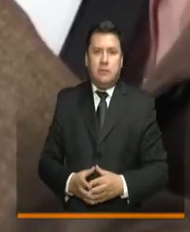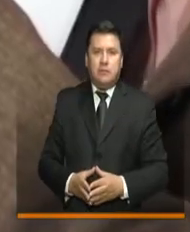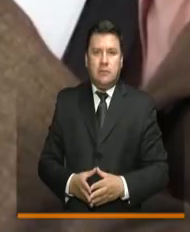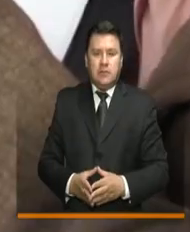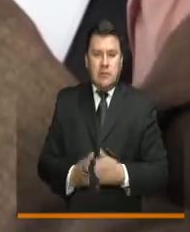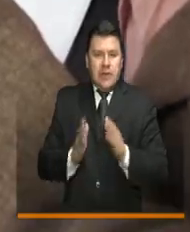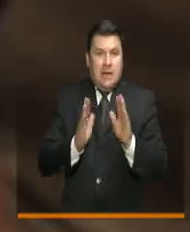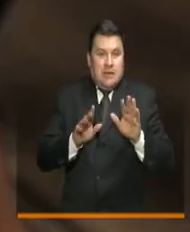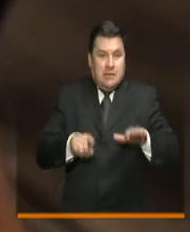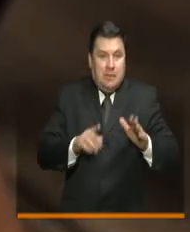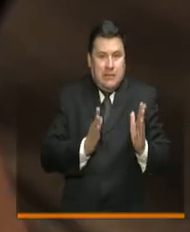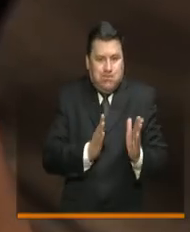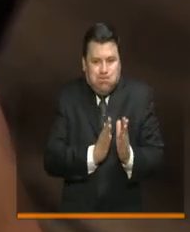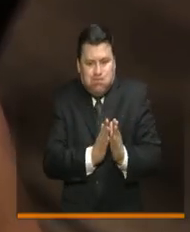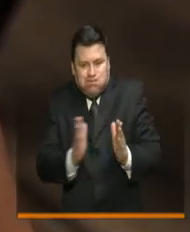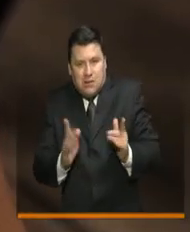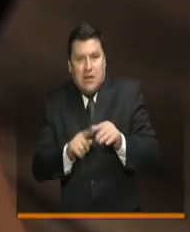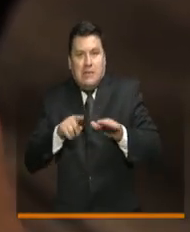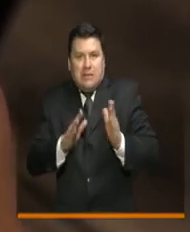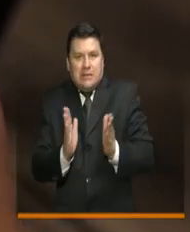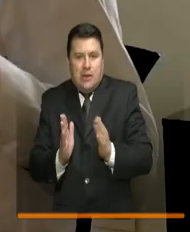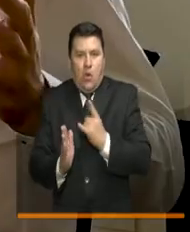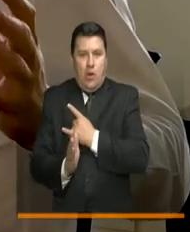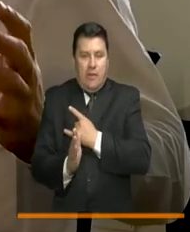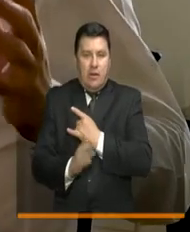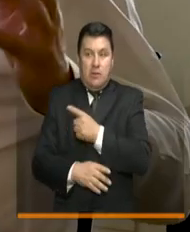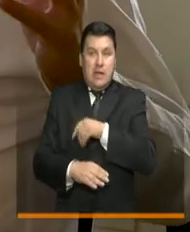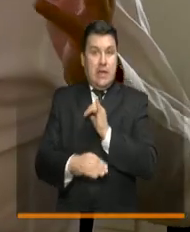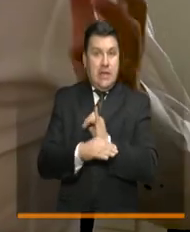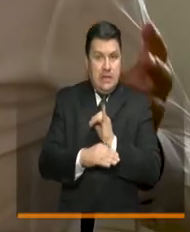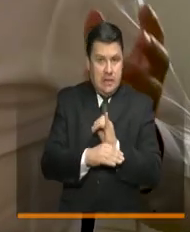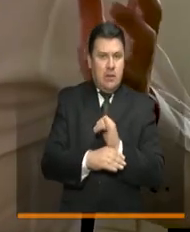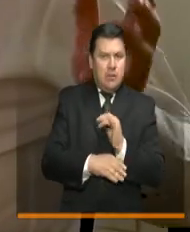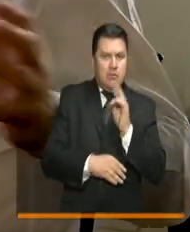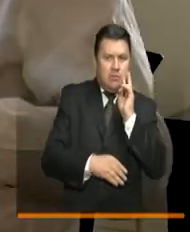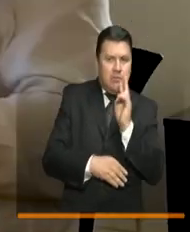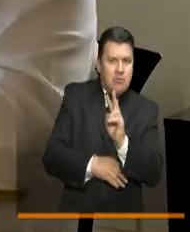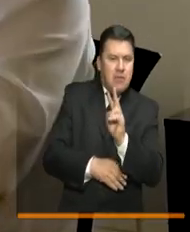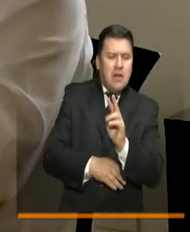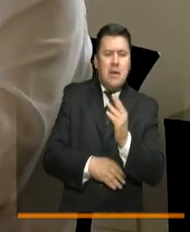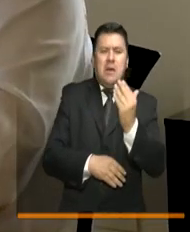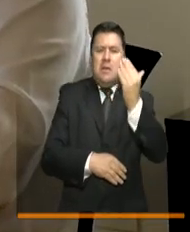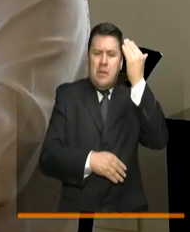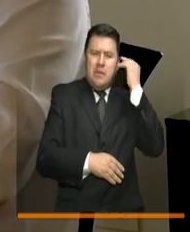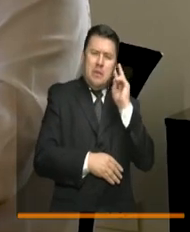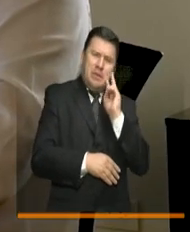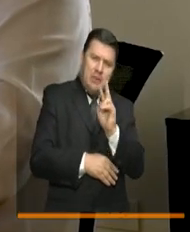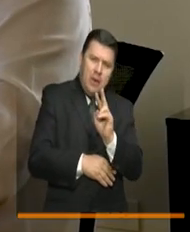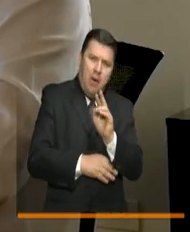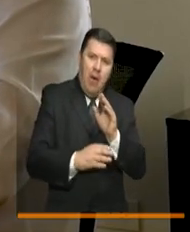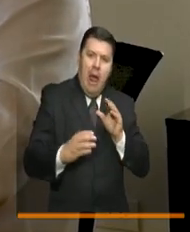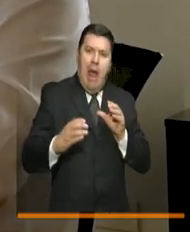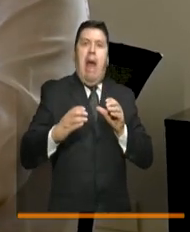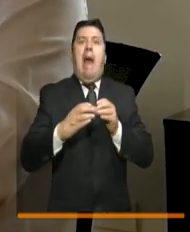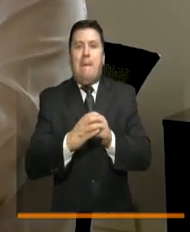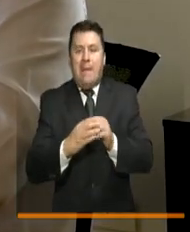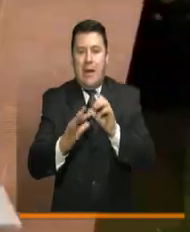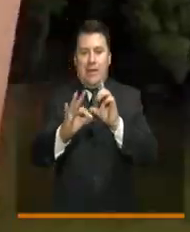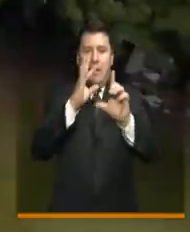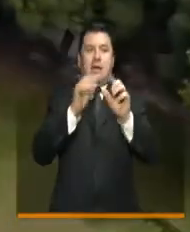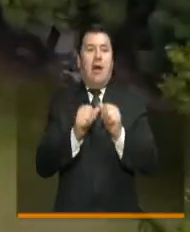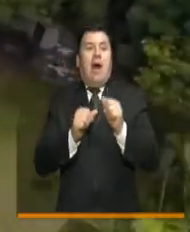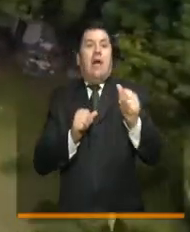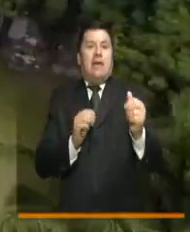semestre académico que estamos cursando en este momento. Y somos instituciones que venimos liderando desde hace algún tiempo la educación virtual y distancia en el